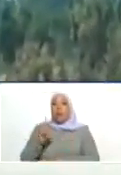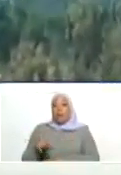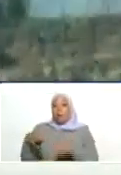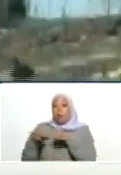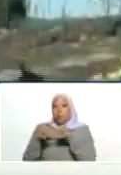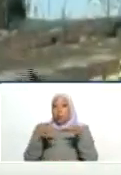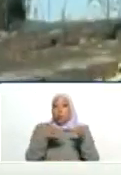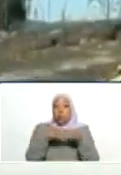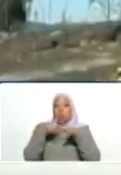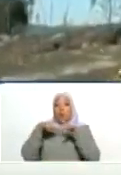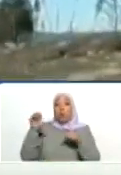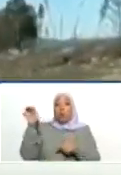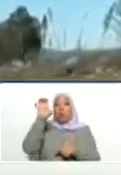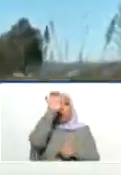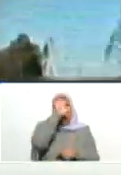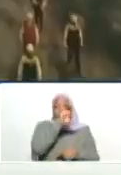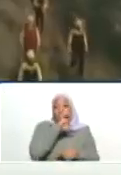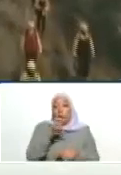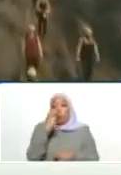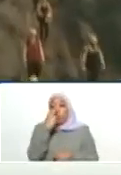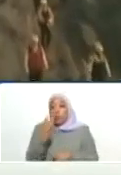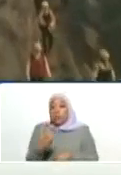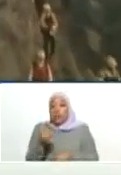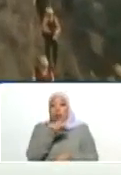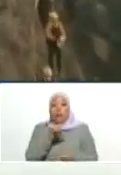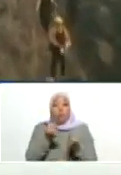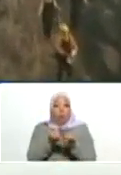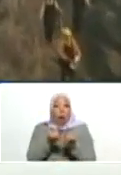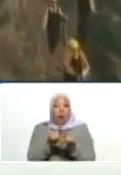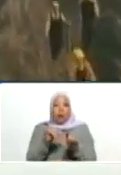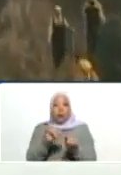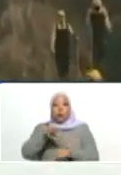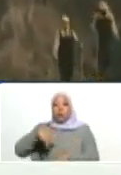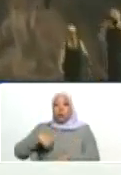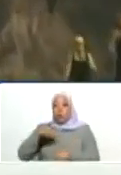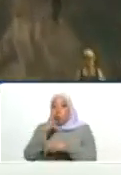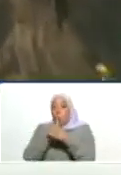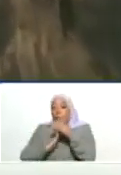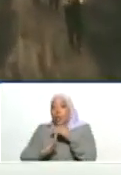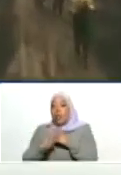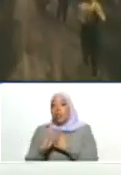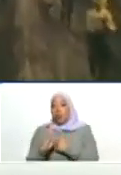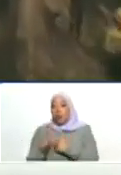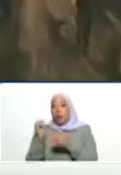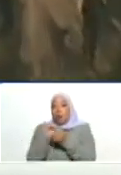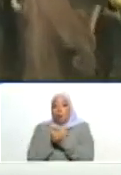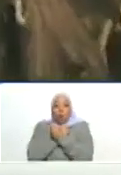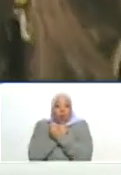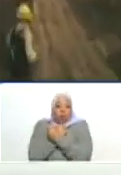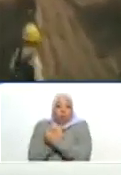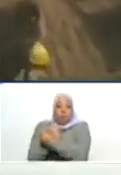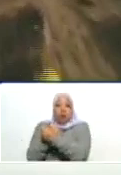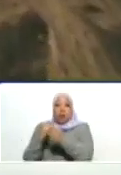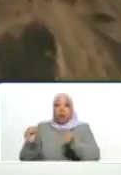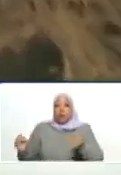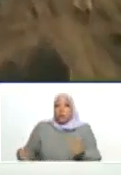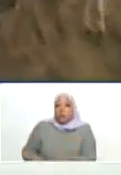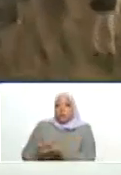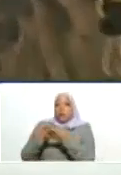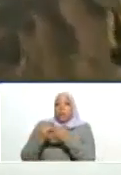a Chile de todas partes del mundo, y la brigada nuestra llegó con humildad, con amor, con espíritu